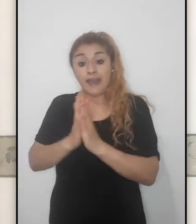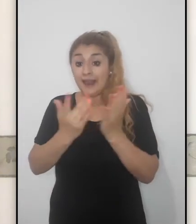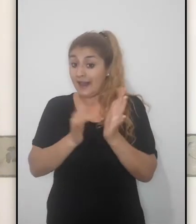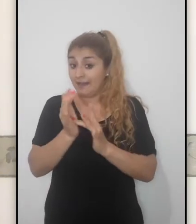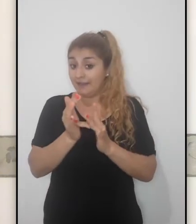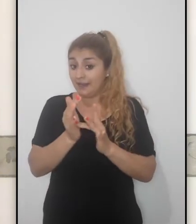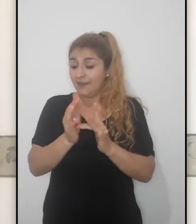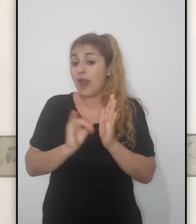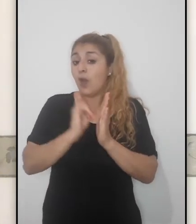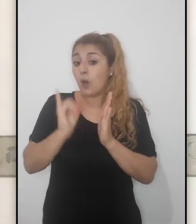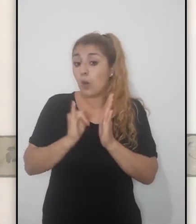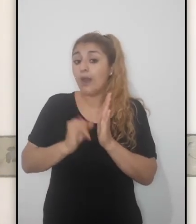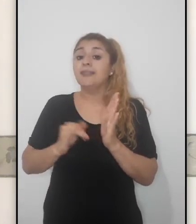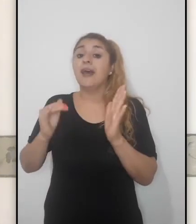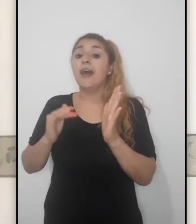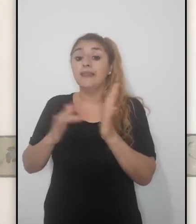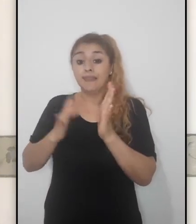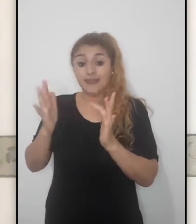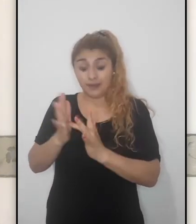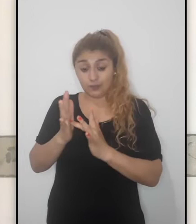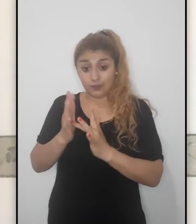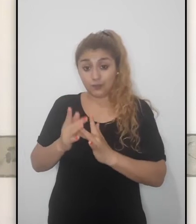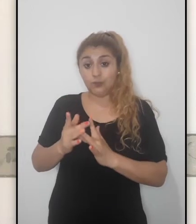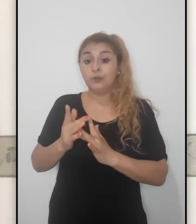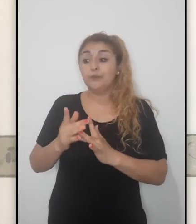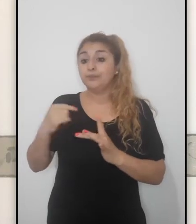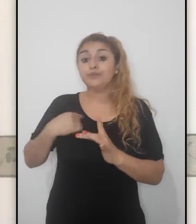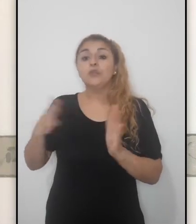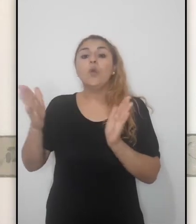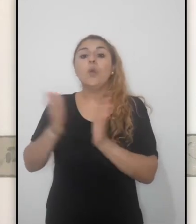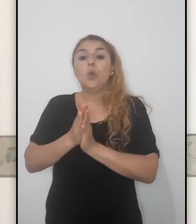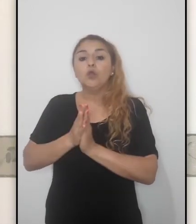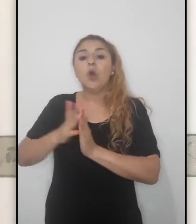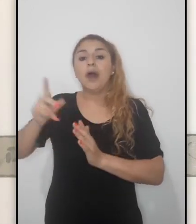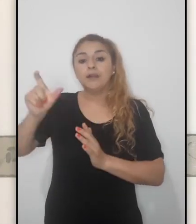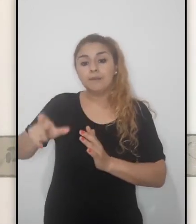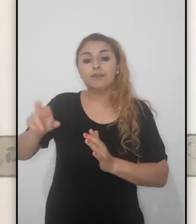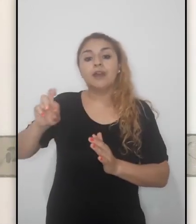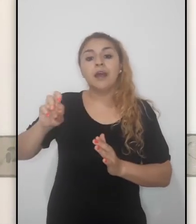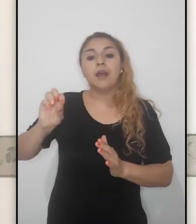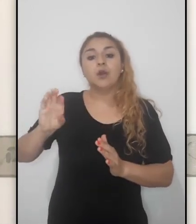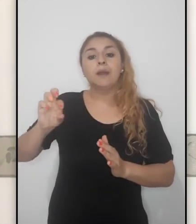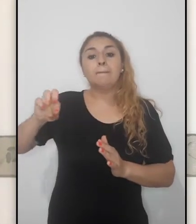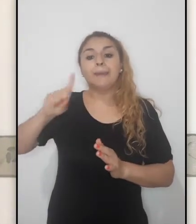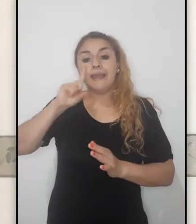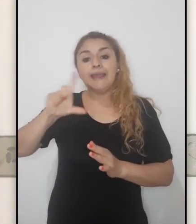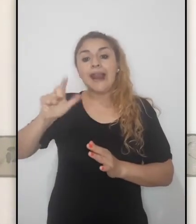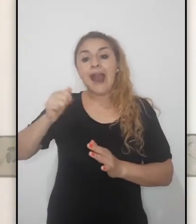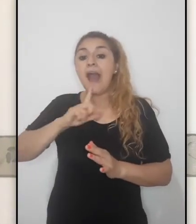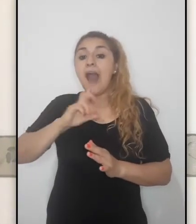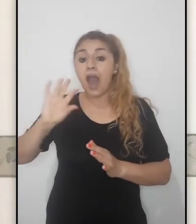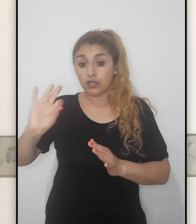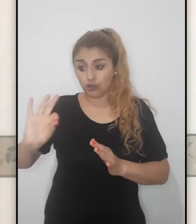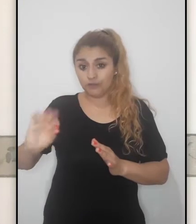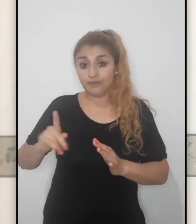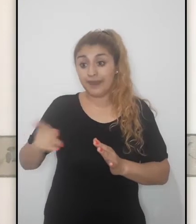se llamaba pilato que era el gobernador y este gobernador podía ordenar